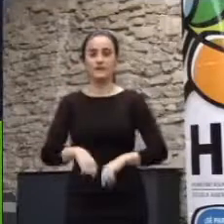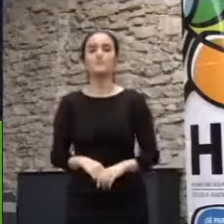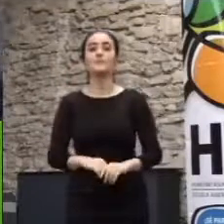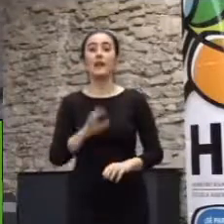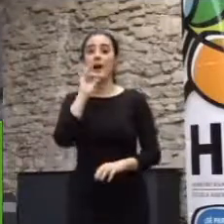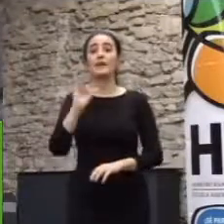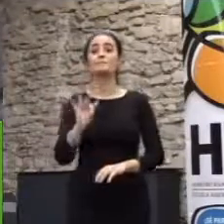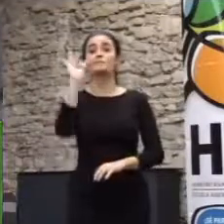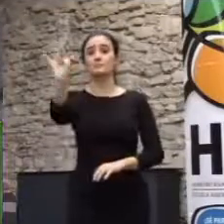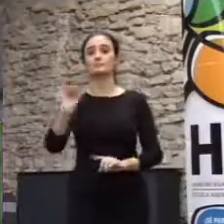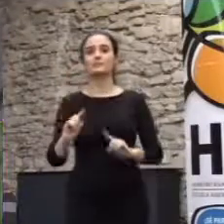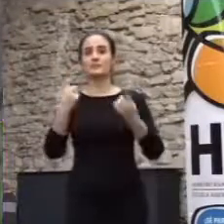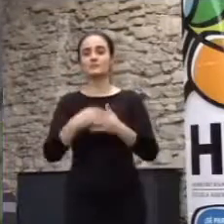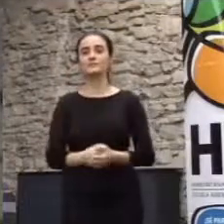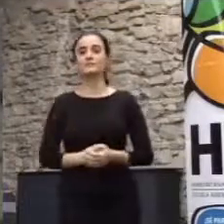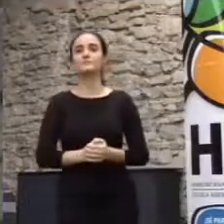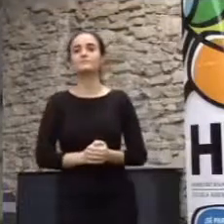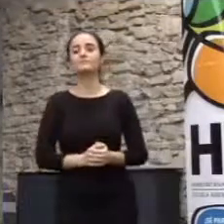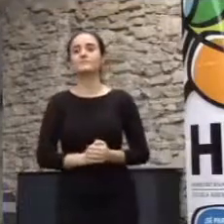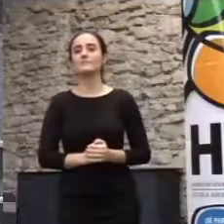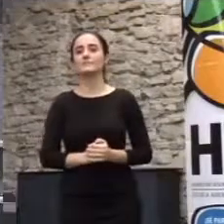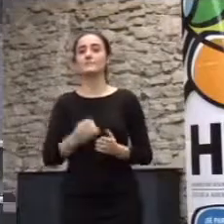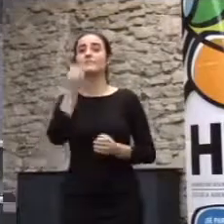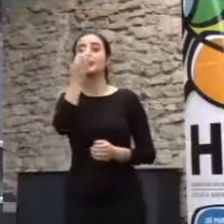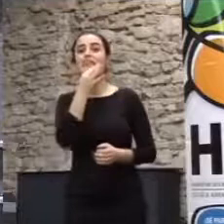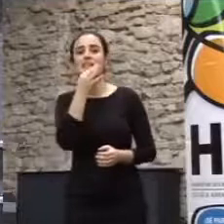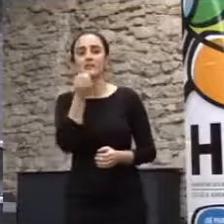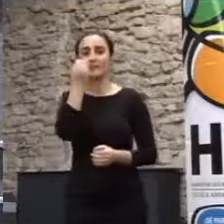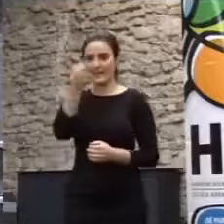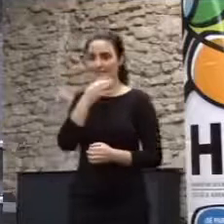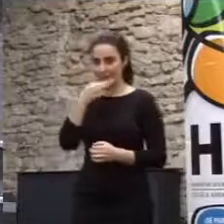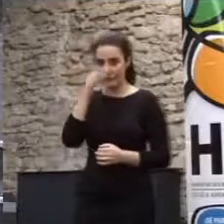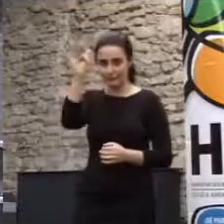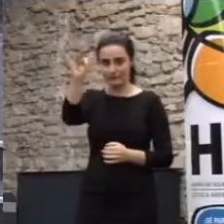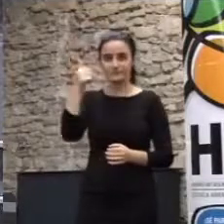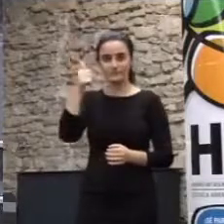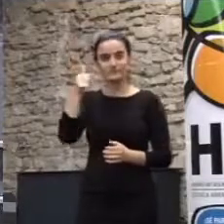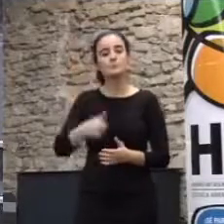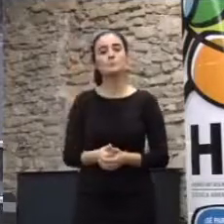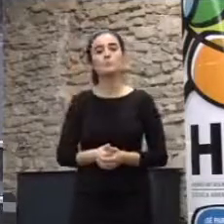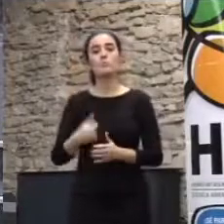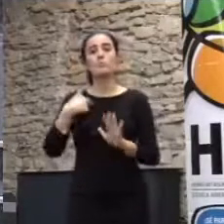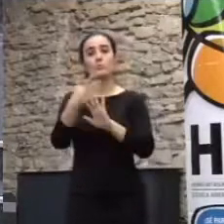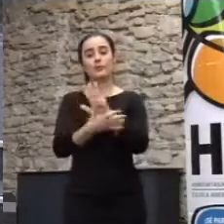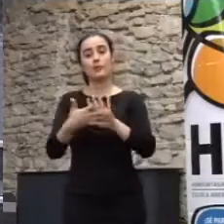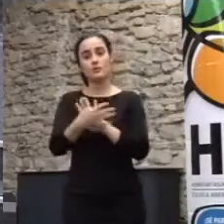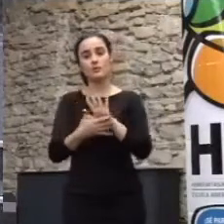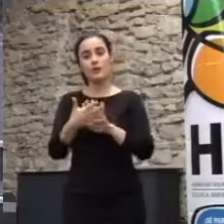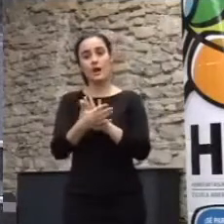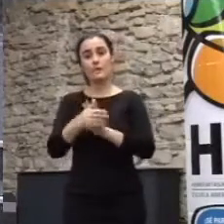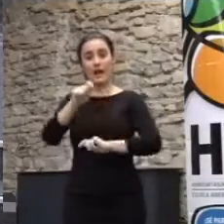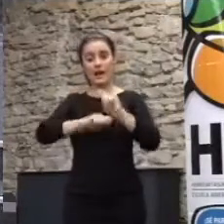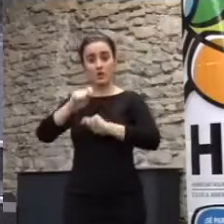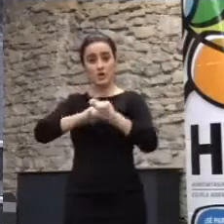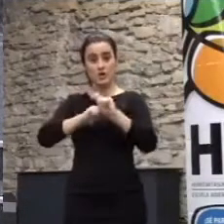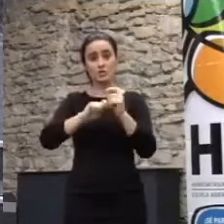intervención. Bye, queso. Arratsaldeón. Arratsaldeón. A ver, yo ya hablo desde una asociación vecinal, Saspigarren